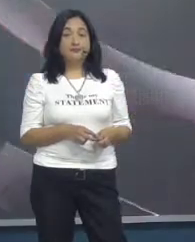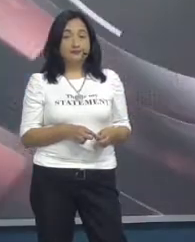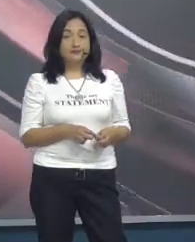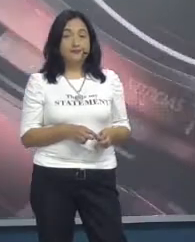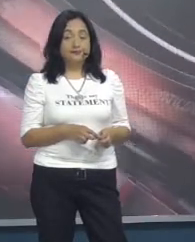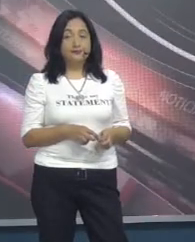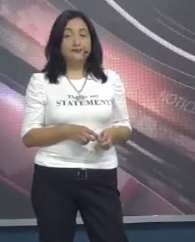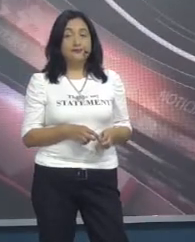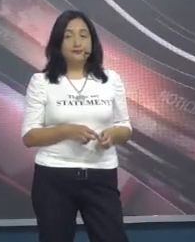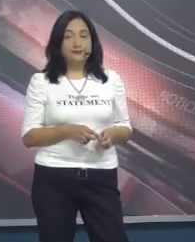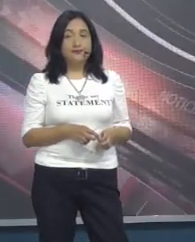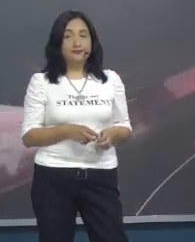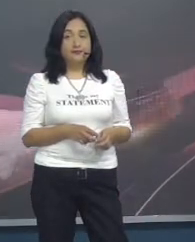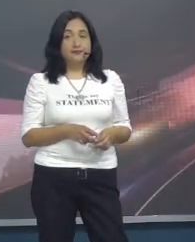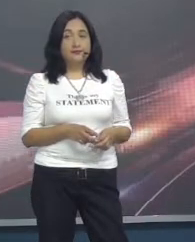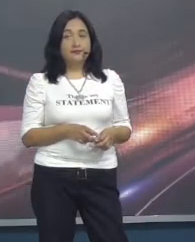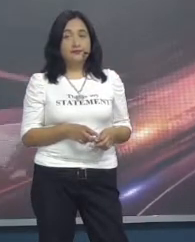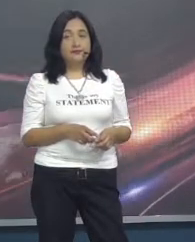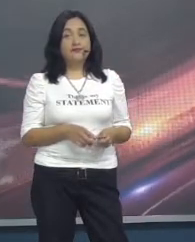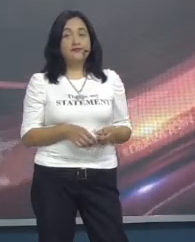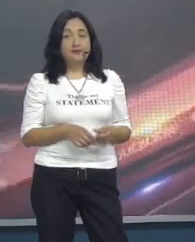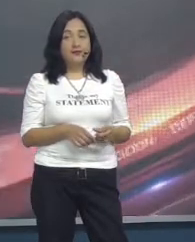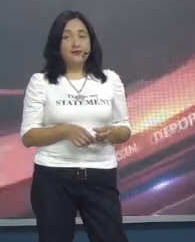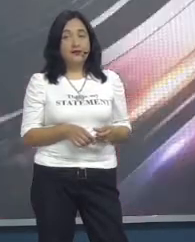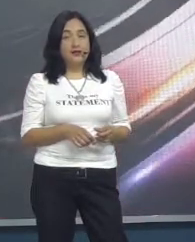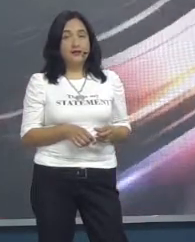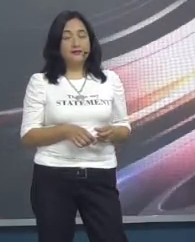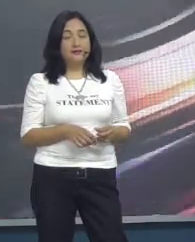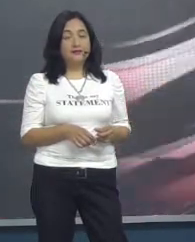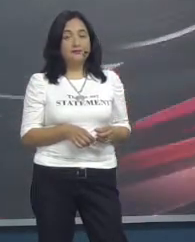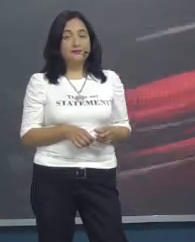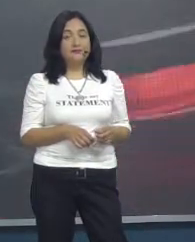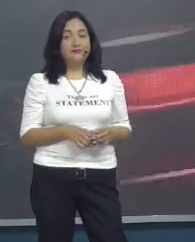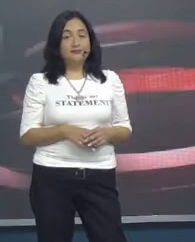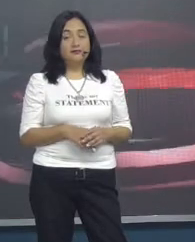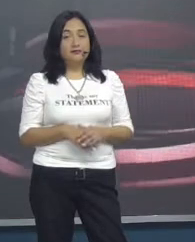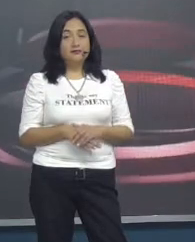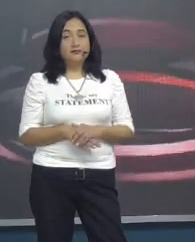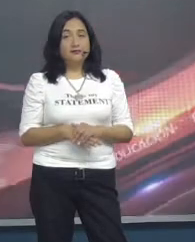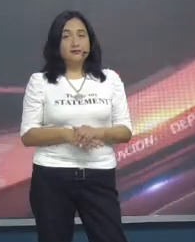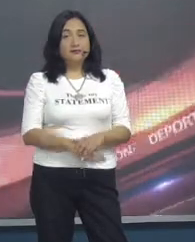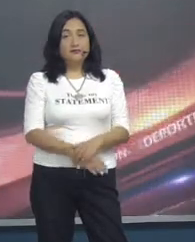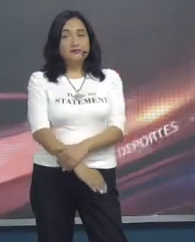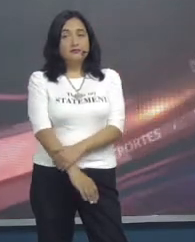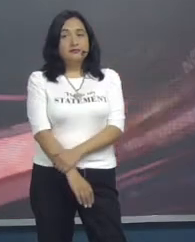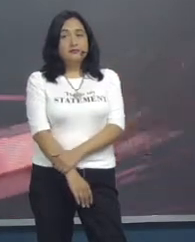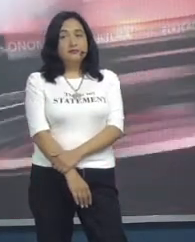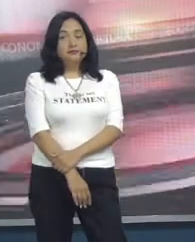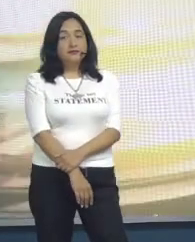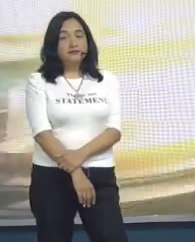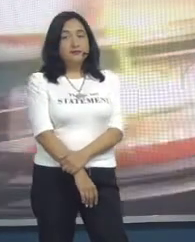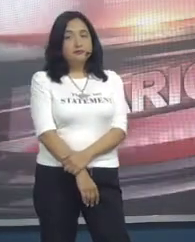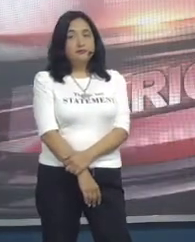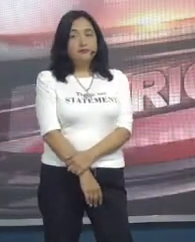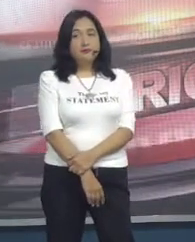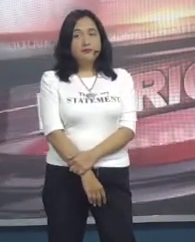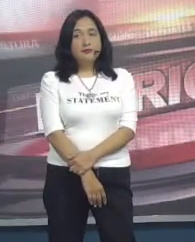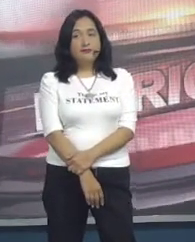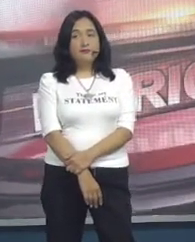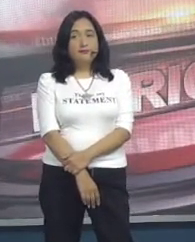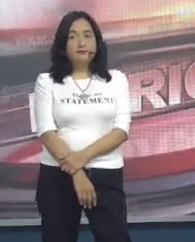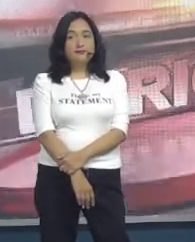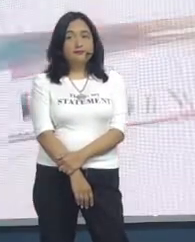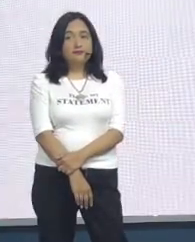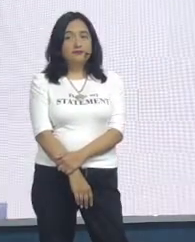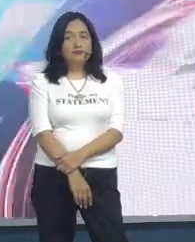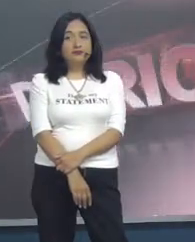donde están los barrios que vamos a sortear. Claro. Ante esta situación no hemos podido hacerlo y pensábamos que lo íbamos a